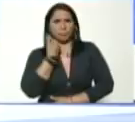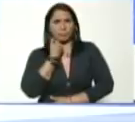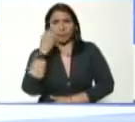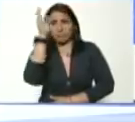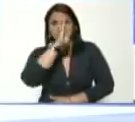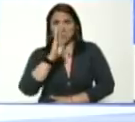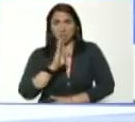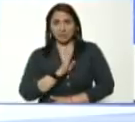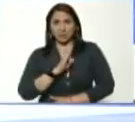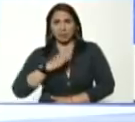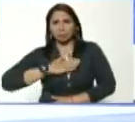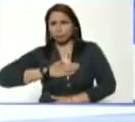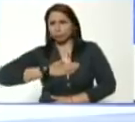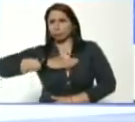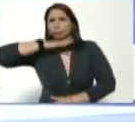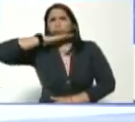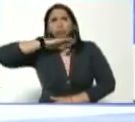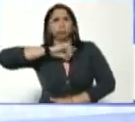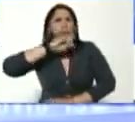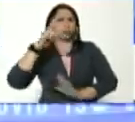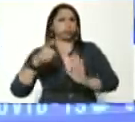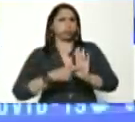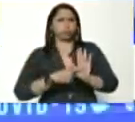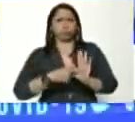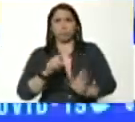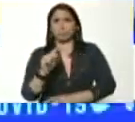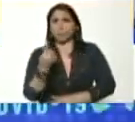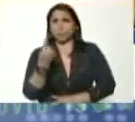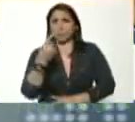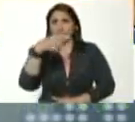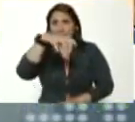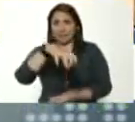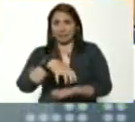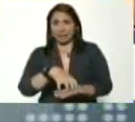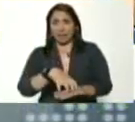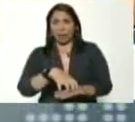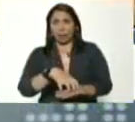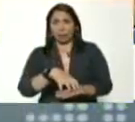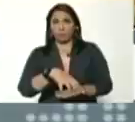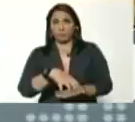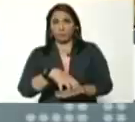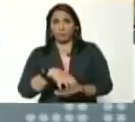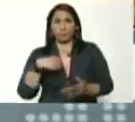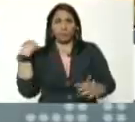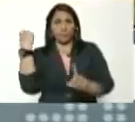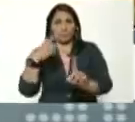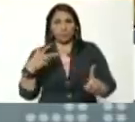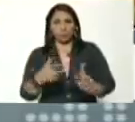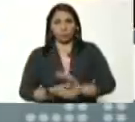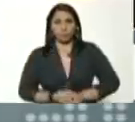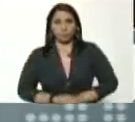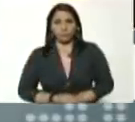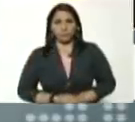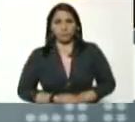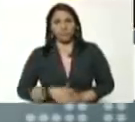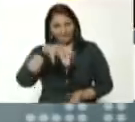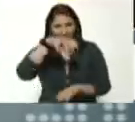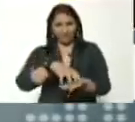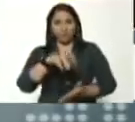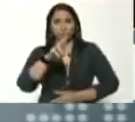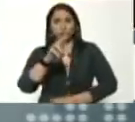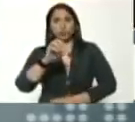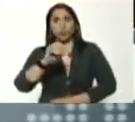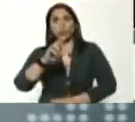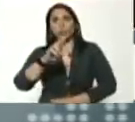ha colapsado primero el estado de Amazonas, al estado de Roraima, como supimos,